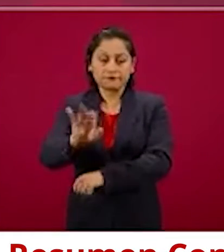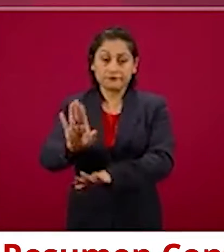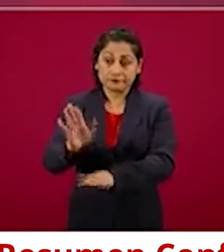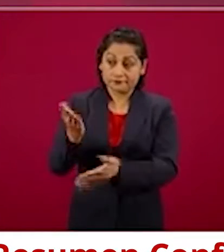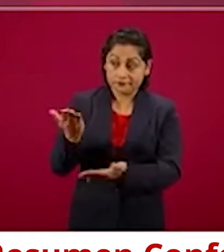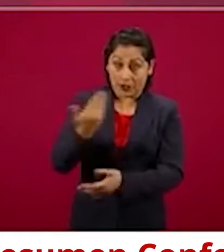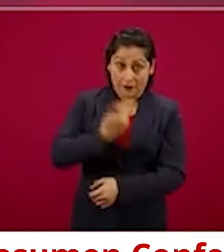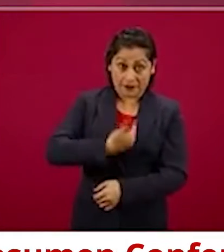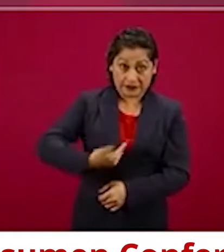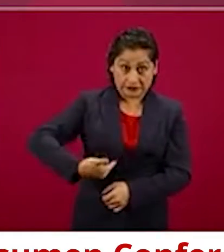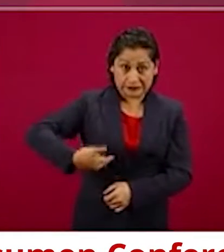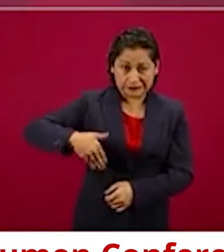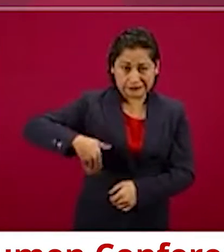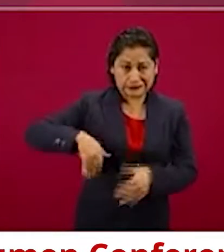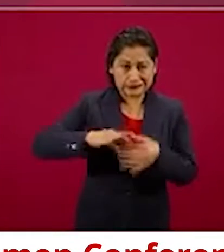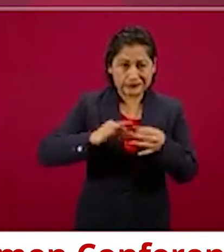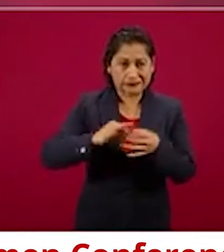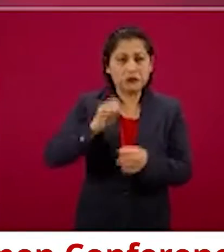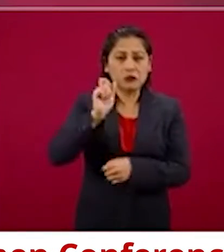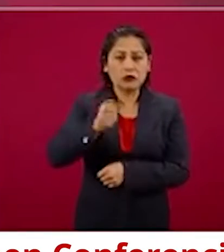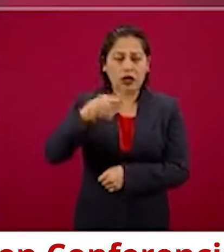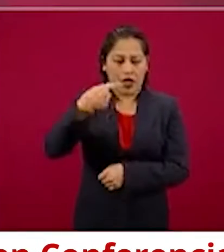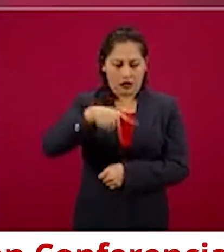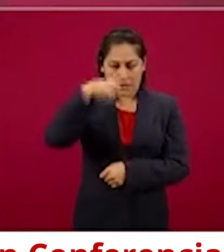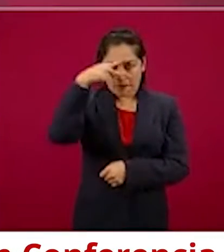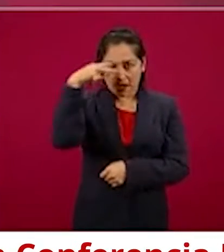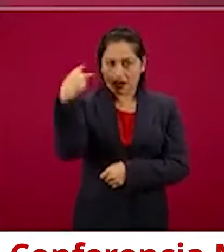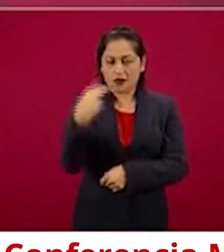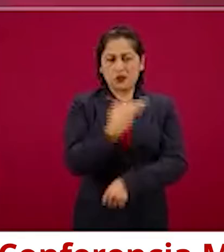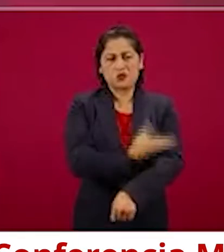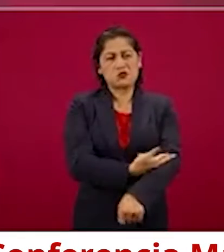tiempo para que esto se diera.